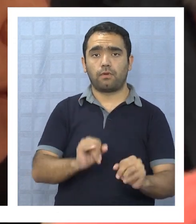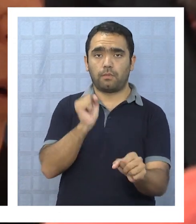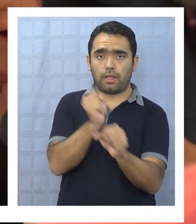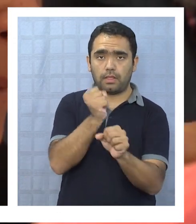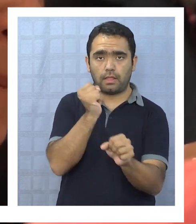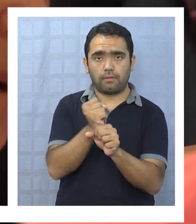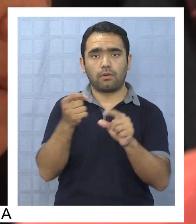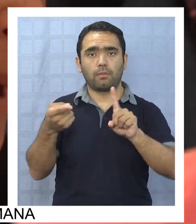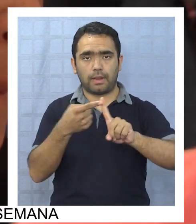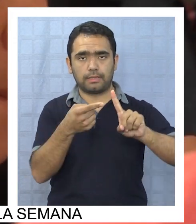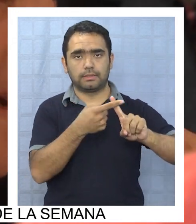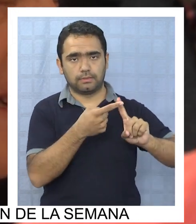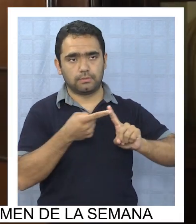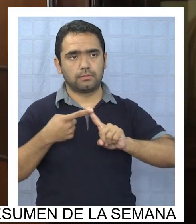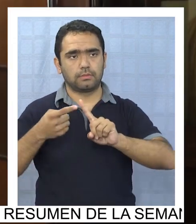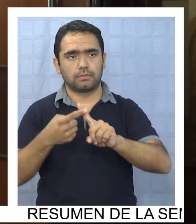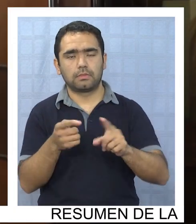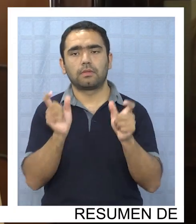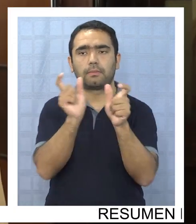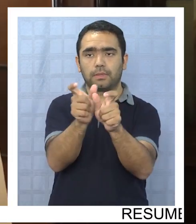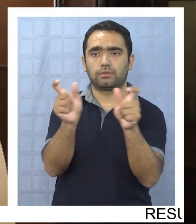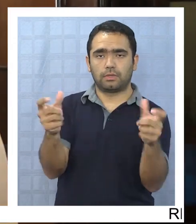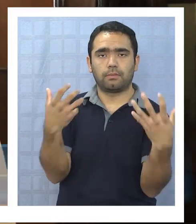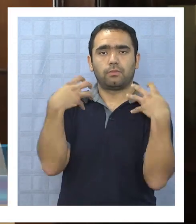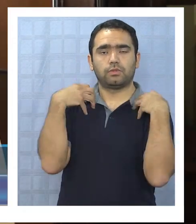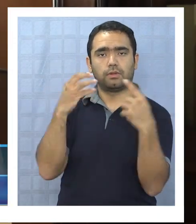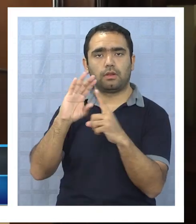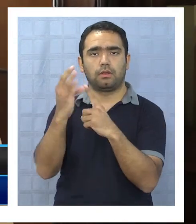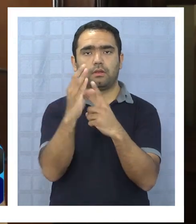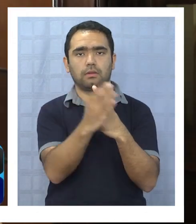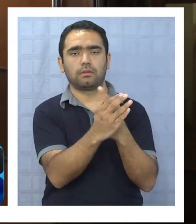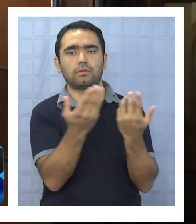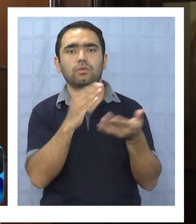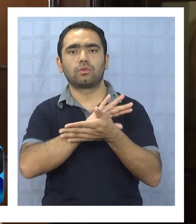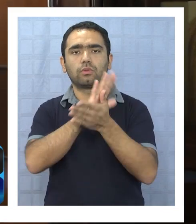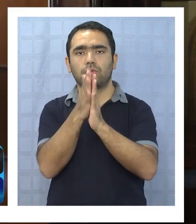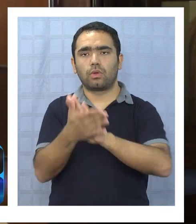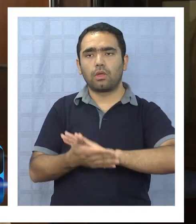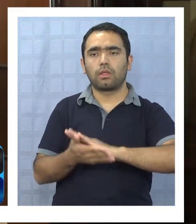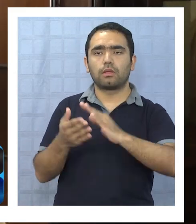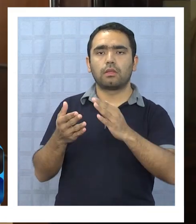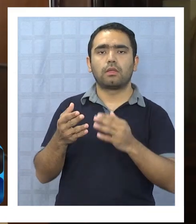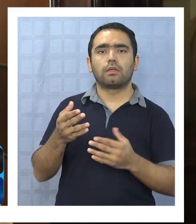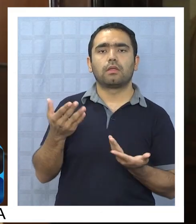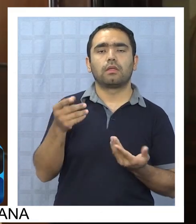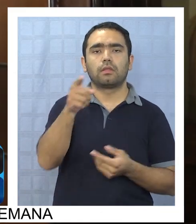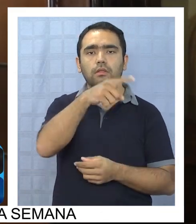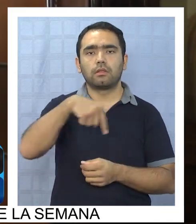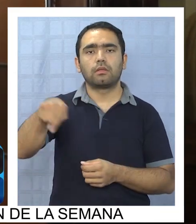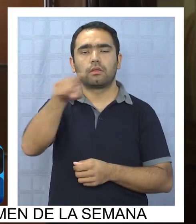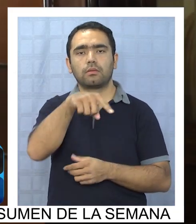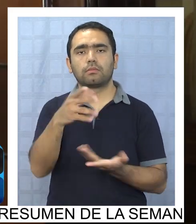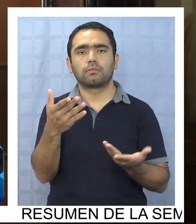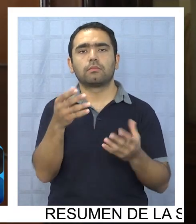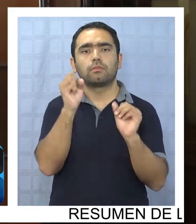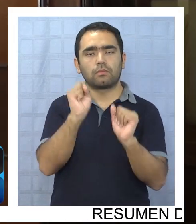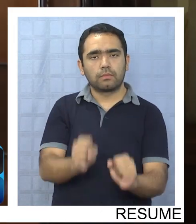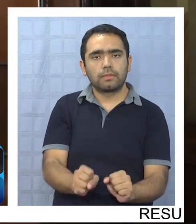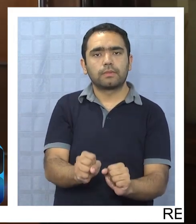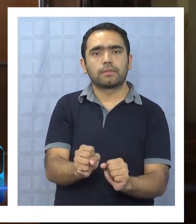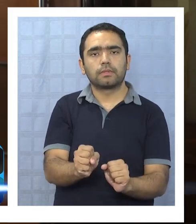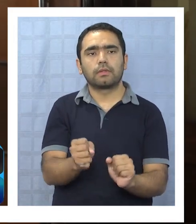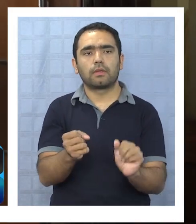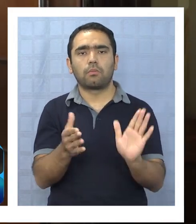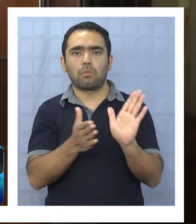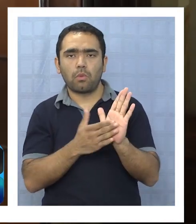participativo. La idea es que los agentes culturales, los actores, los artistas y la sociedad en general puedan de alguna manera